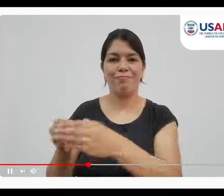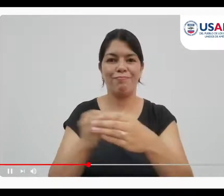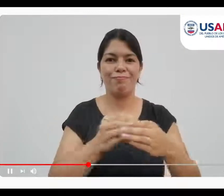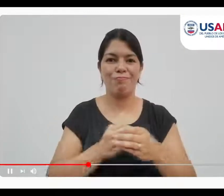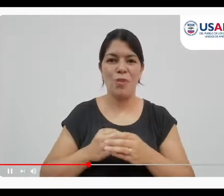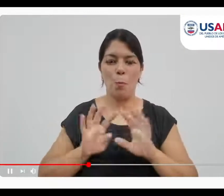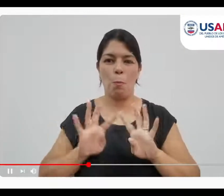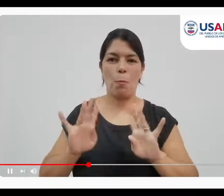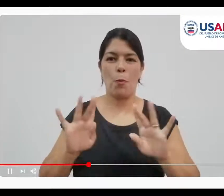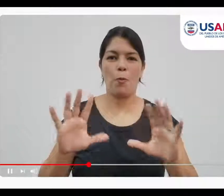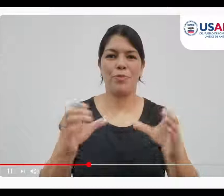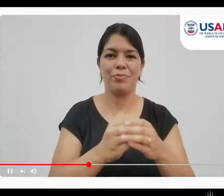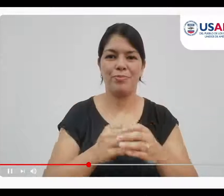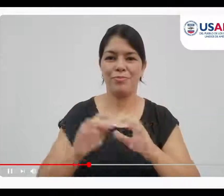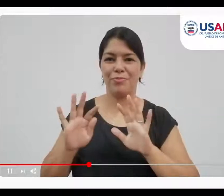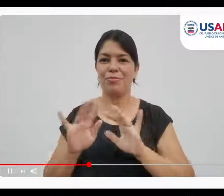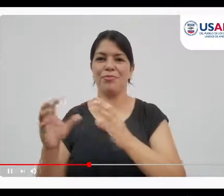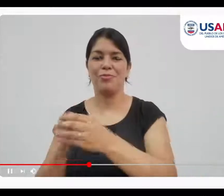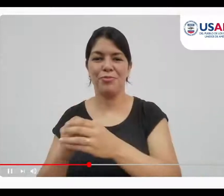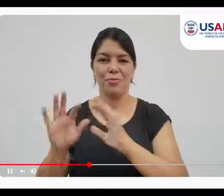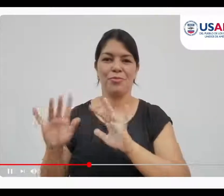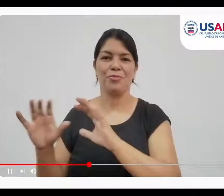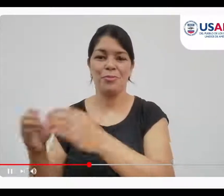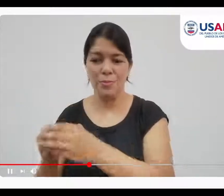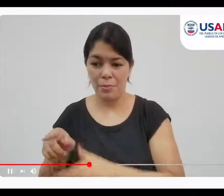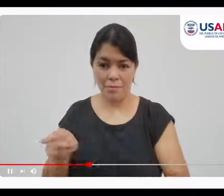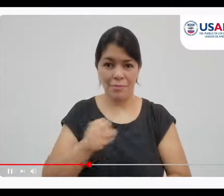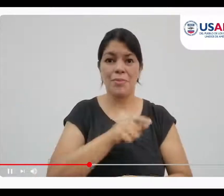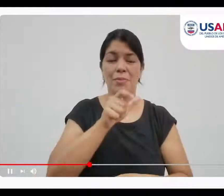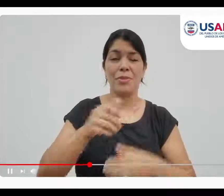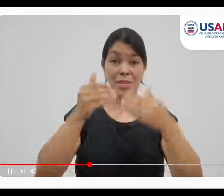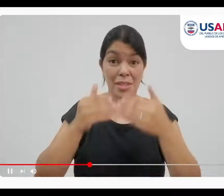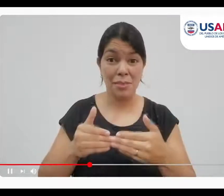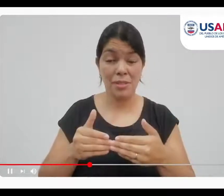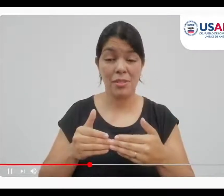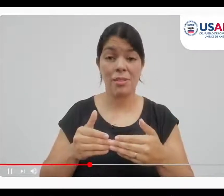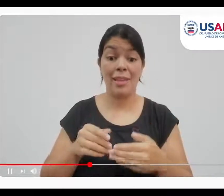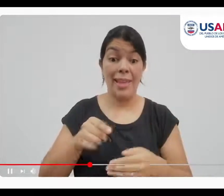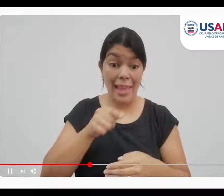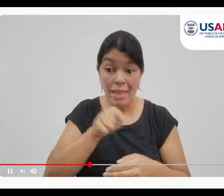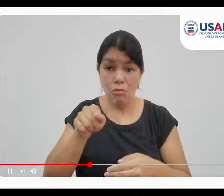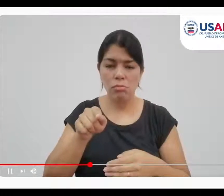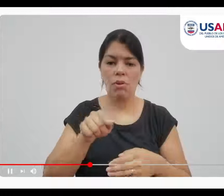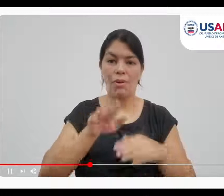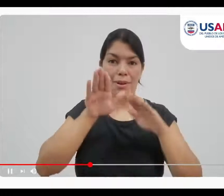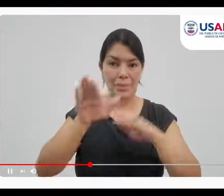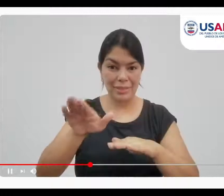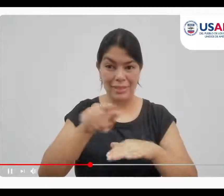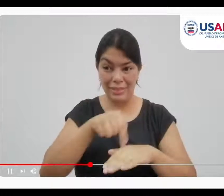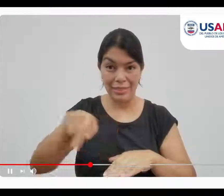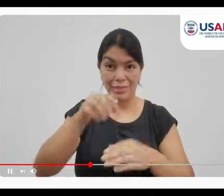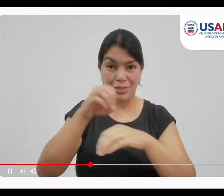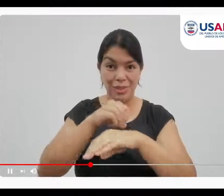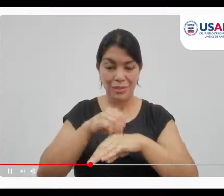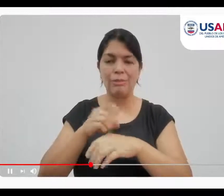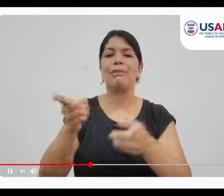del movimiento asociativo, el cual se compone de los miembros de organizaciones de personas con discapacidad, quienes son los mismos representantes de la